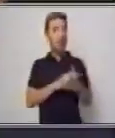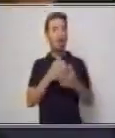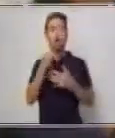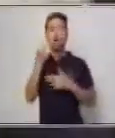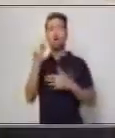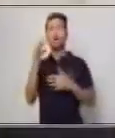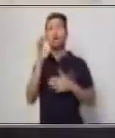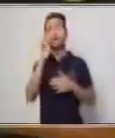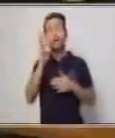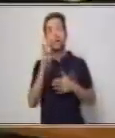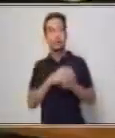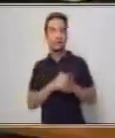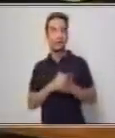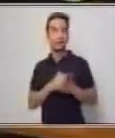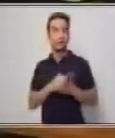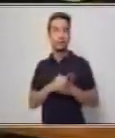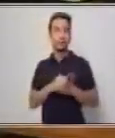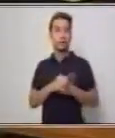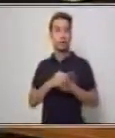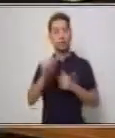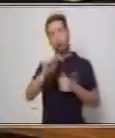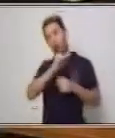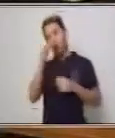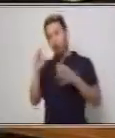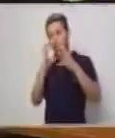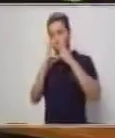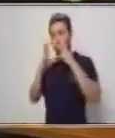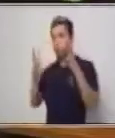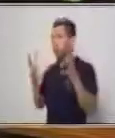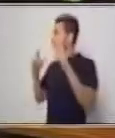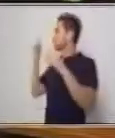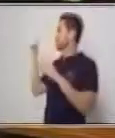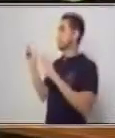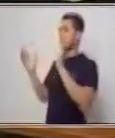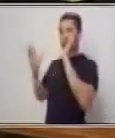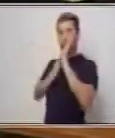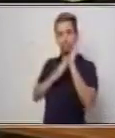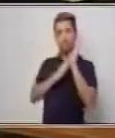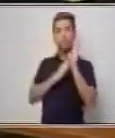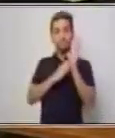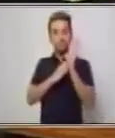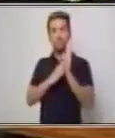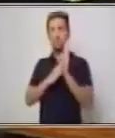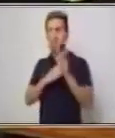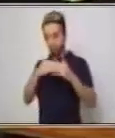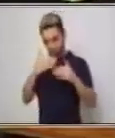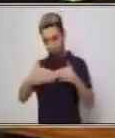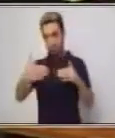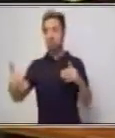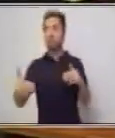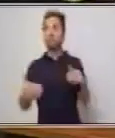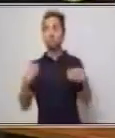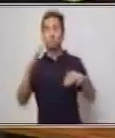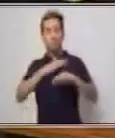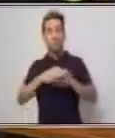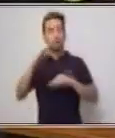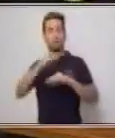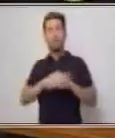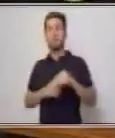divisores de 3. Vamos a colocar otro globito acá. Y así sucesivamente vamos a ir haciendo los demás.